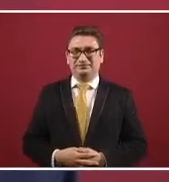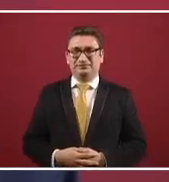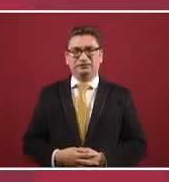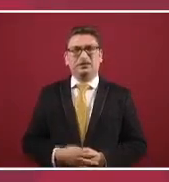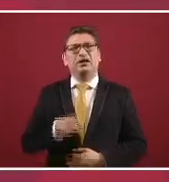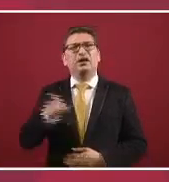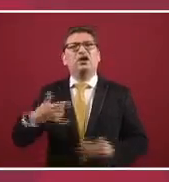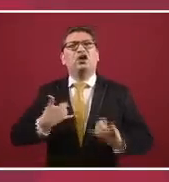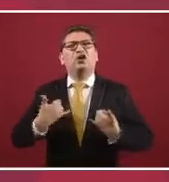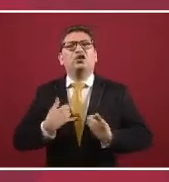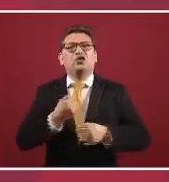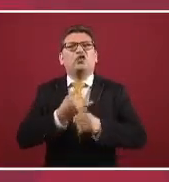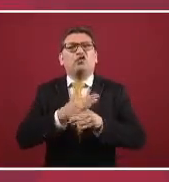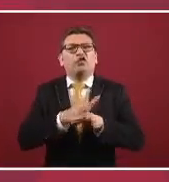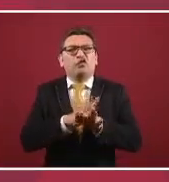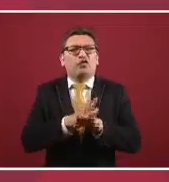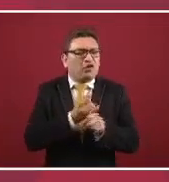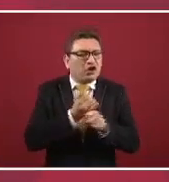¿Cómo se informan?